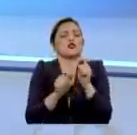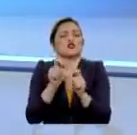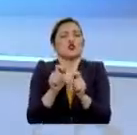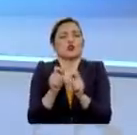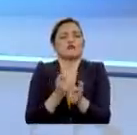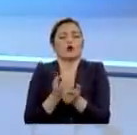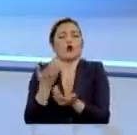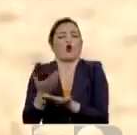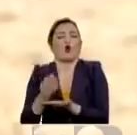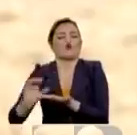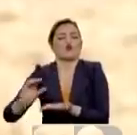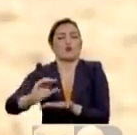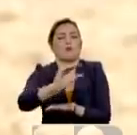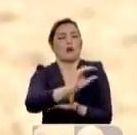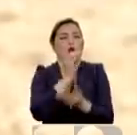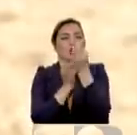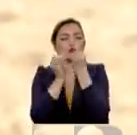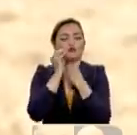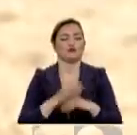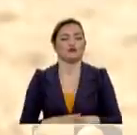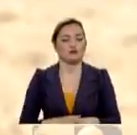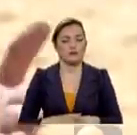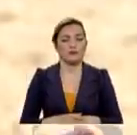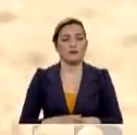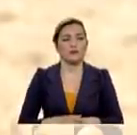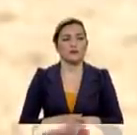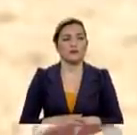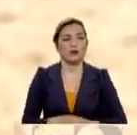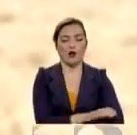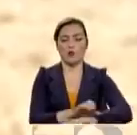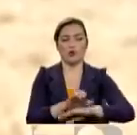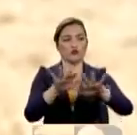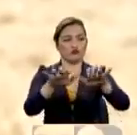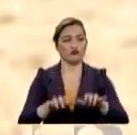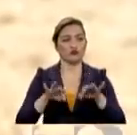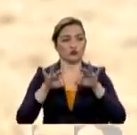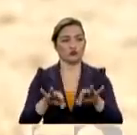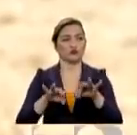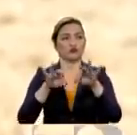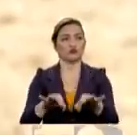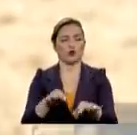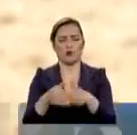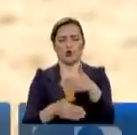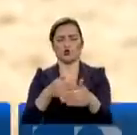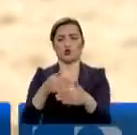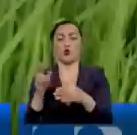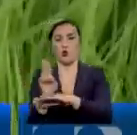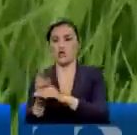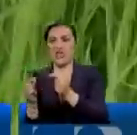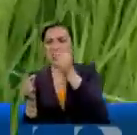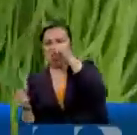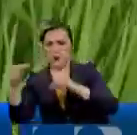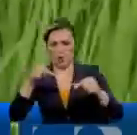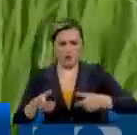bonos y con alimentos. Y hay que dar ese proceso a los agricultores para que los agricultores ya no utilicen el químico.